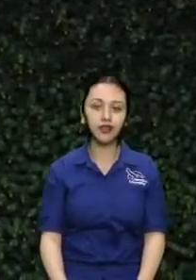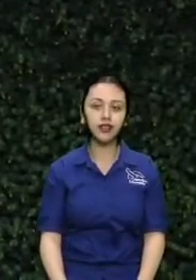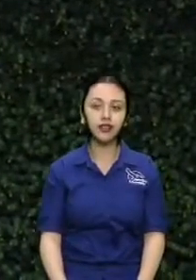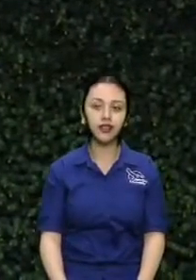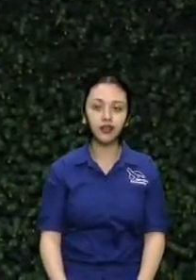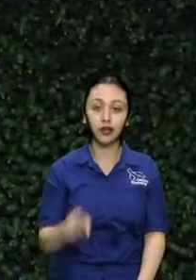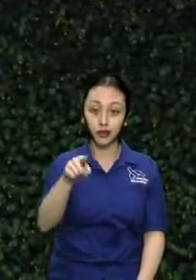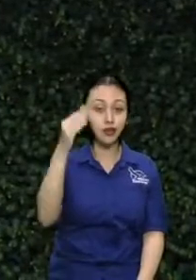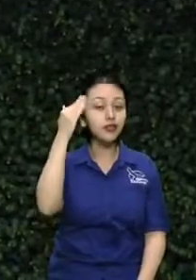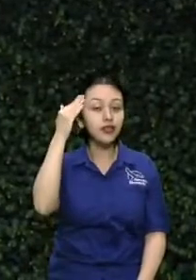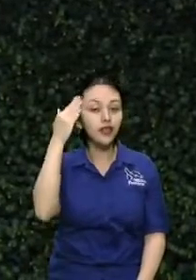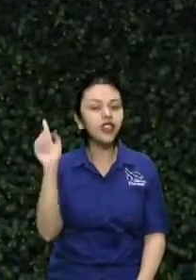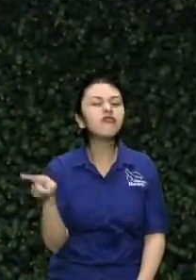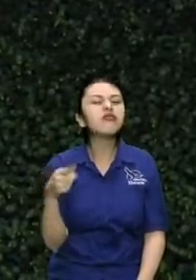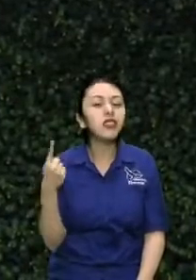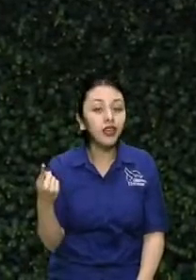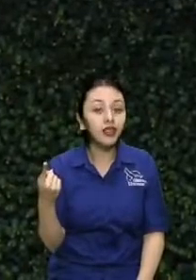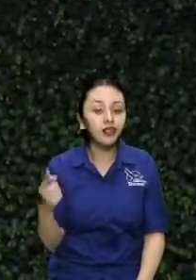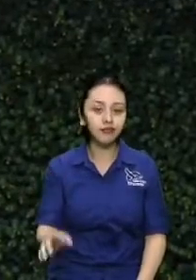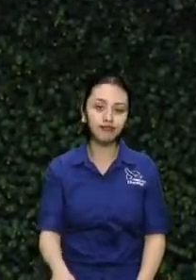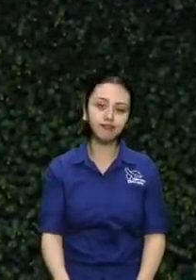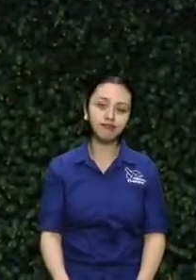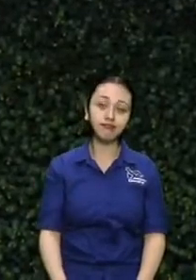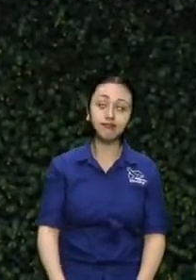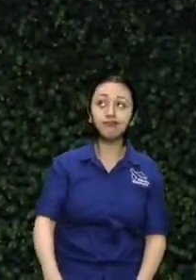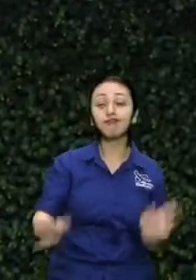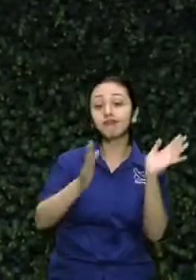¿Sabe quién es? Es Jesús.